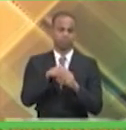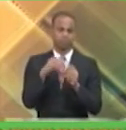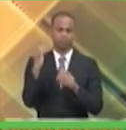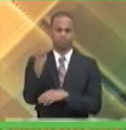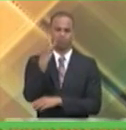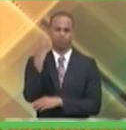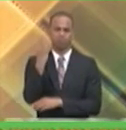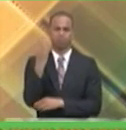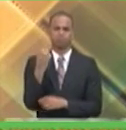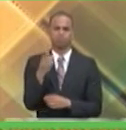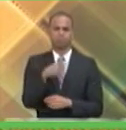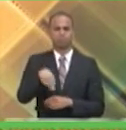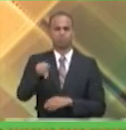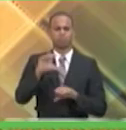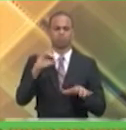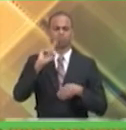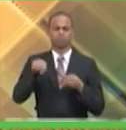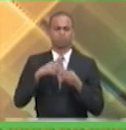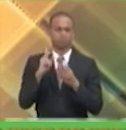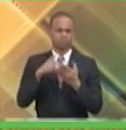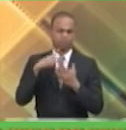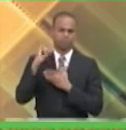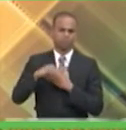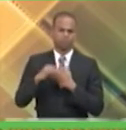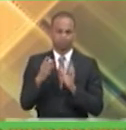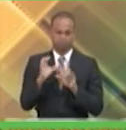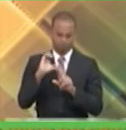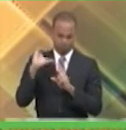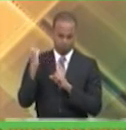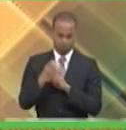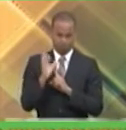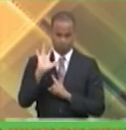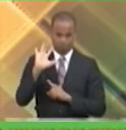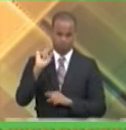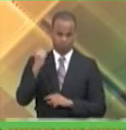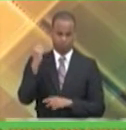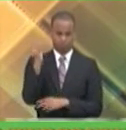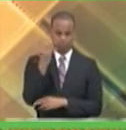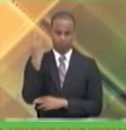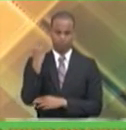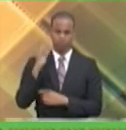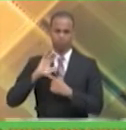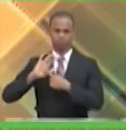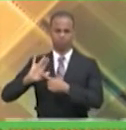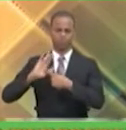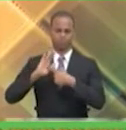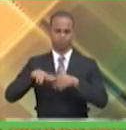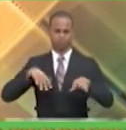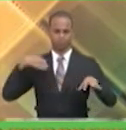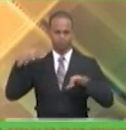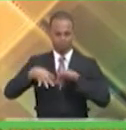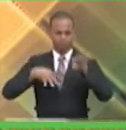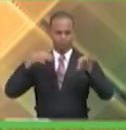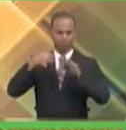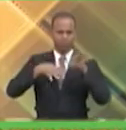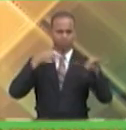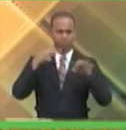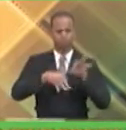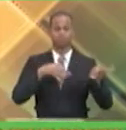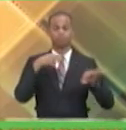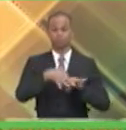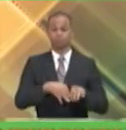feria que ellos tuvieron sobre proyectos culturales, precisamente su primera feria, donde se explicaban y se pusieron una